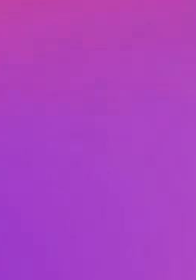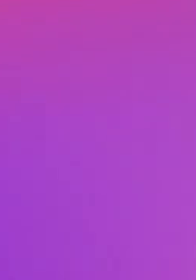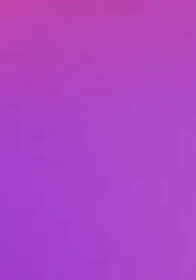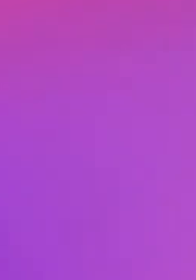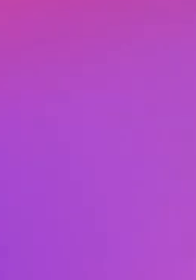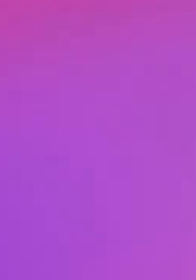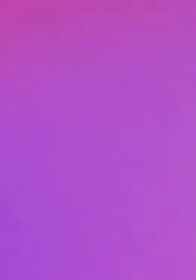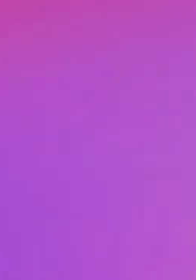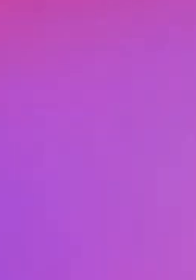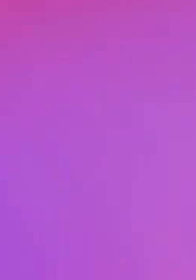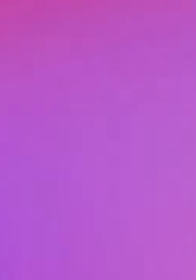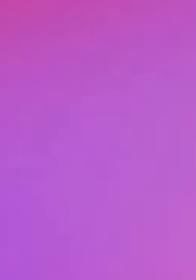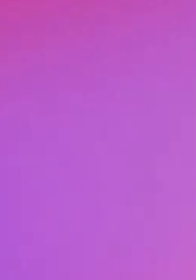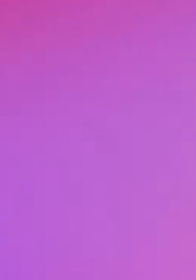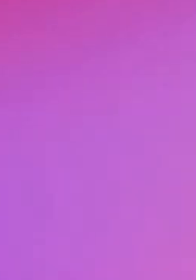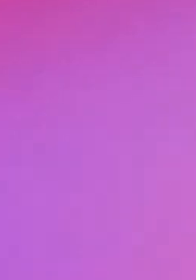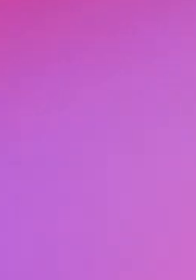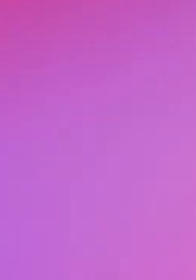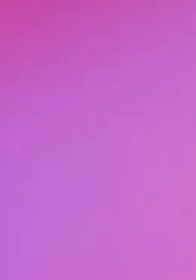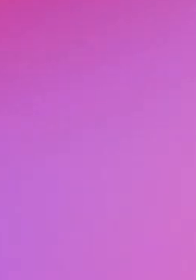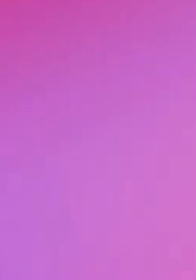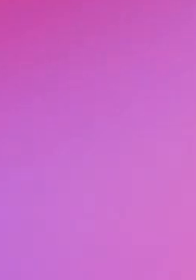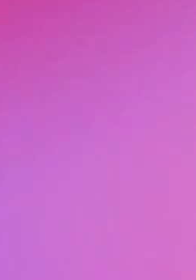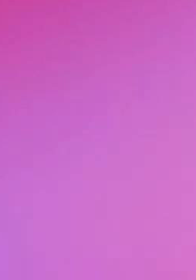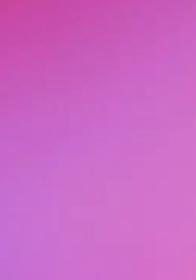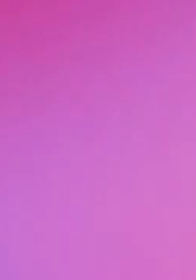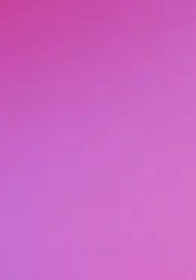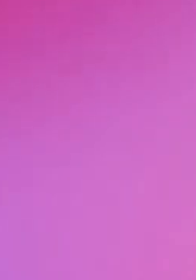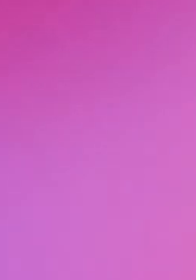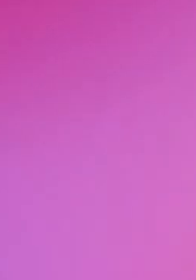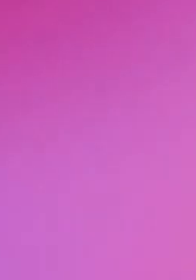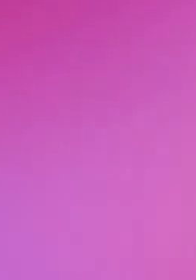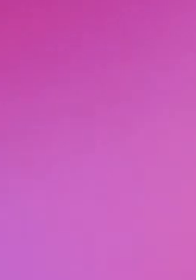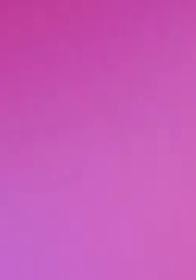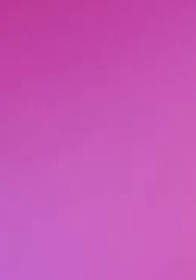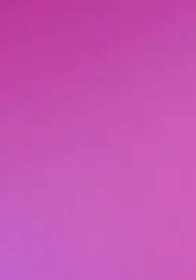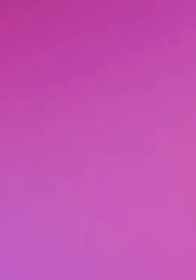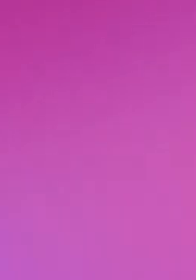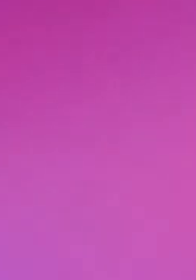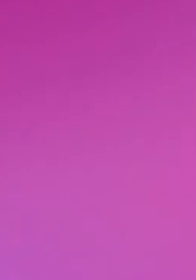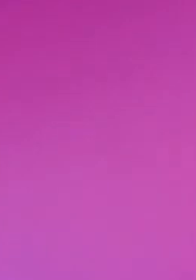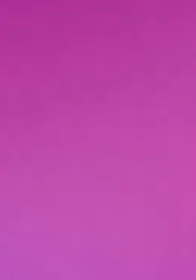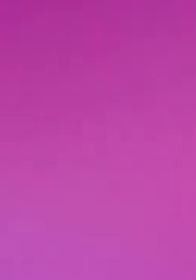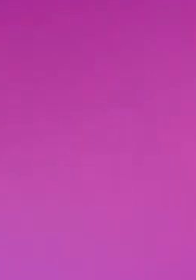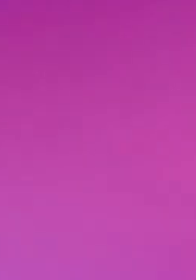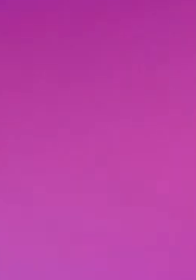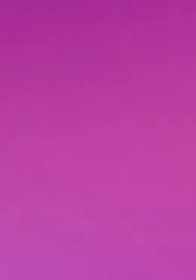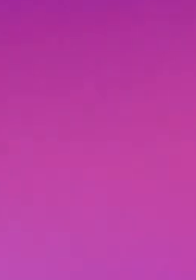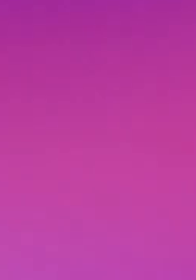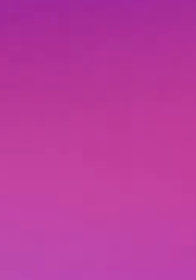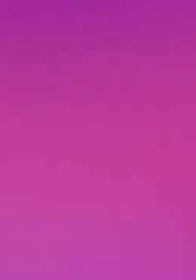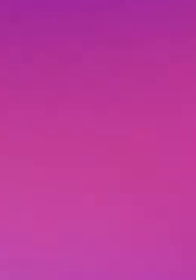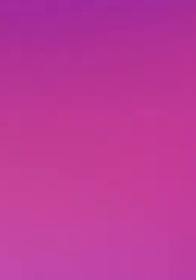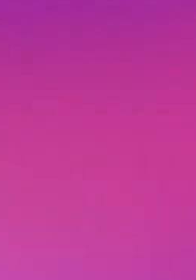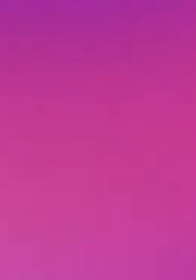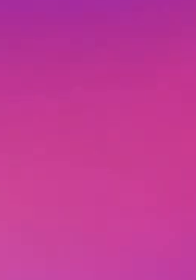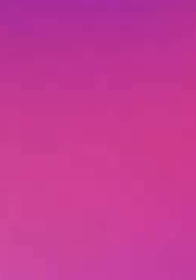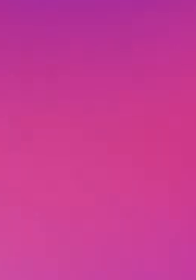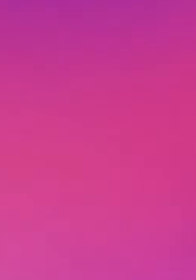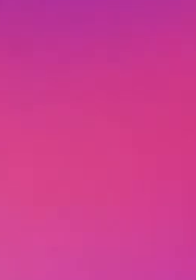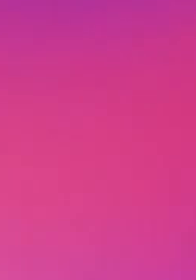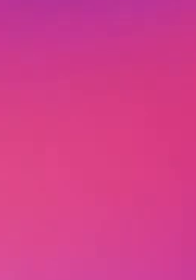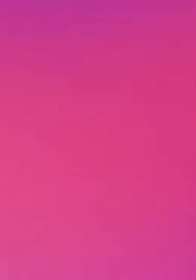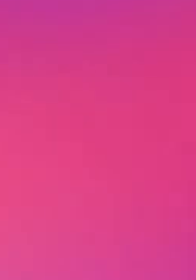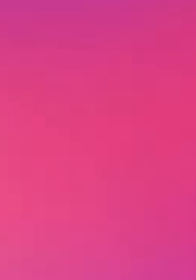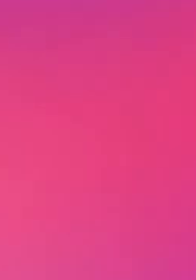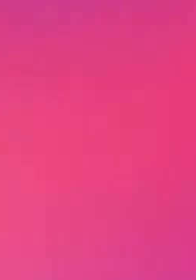Si tienes dudas o necesitas ayuda, llama al Centro de Apoyo Pedagógico a Distancia. El número de teléfono para secundaria